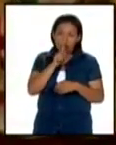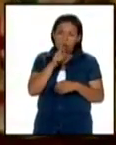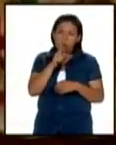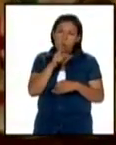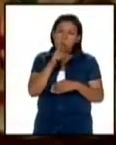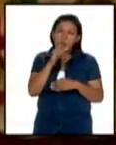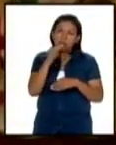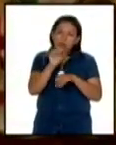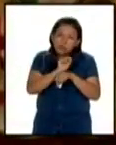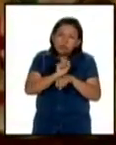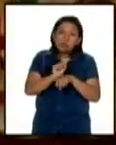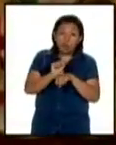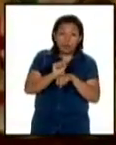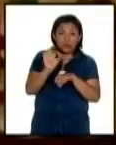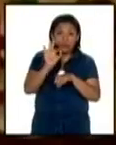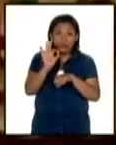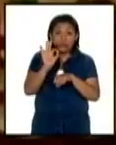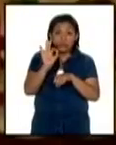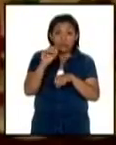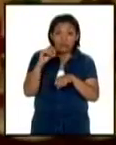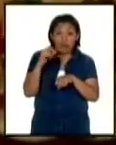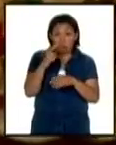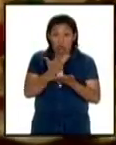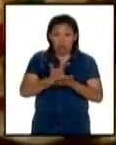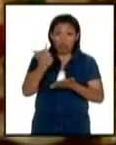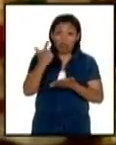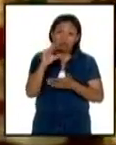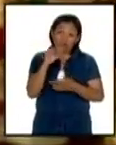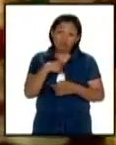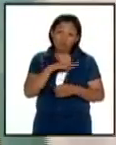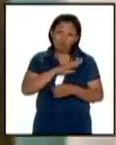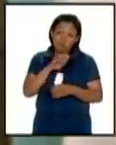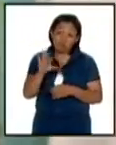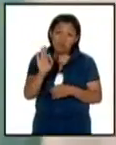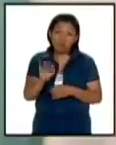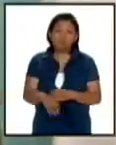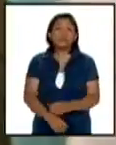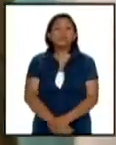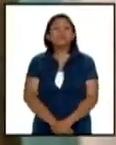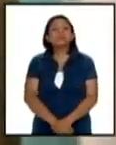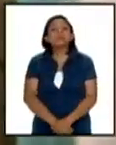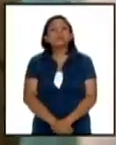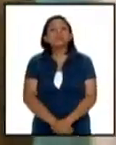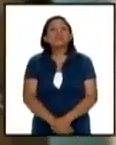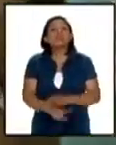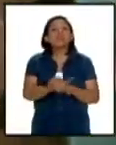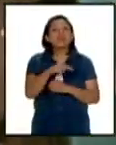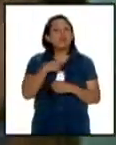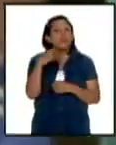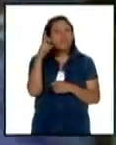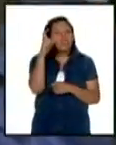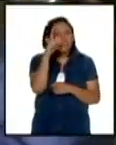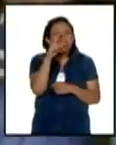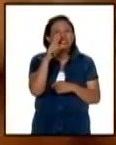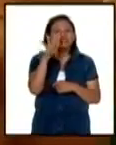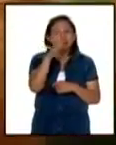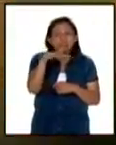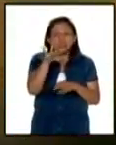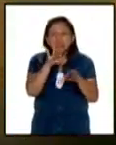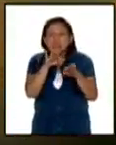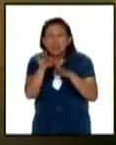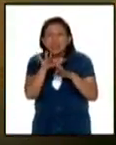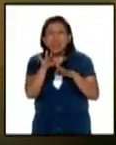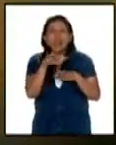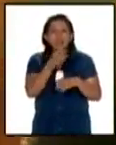si hubiera sido de la mala, sí me hubiera yo muerto. Después de las dificultades para encontrar empleo y la falta de